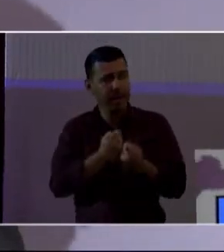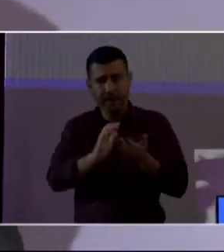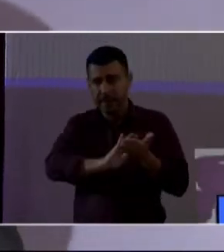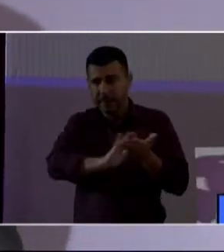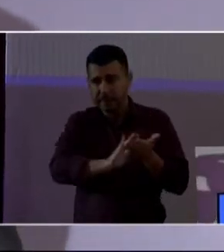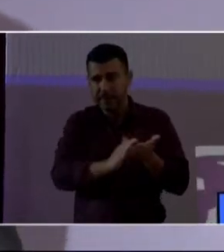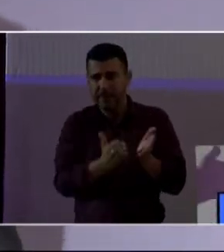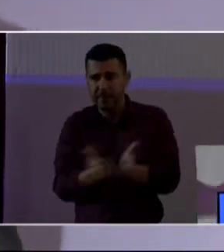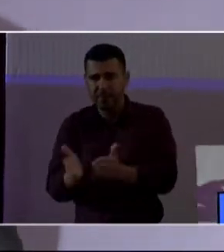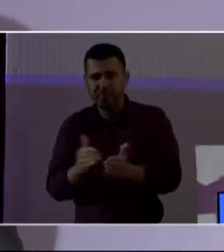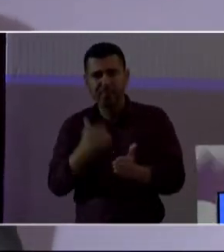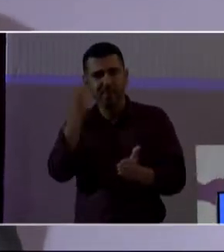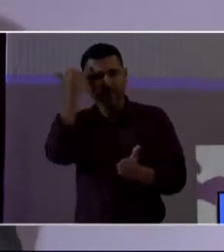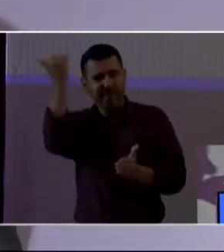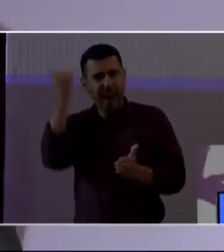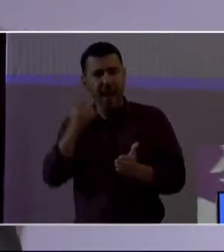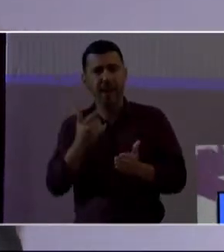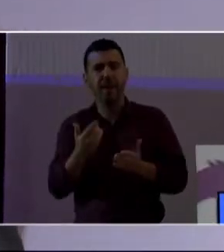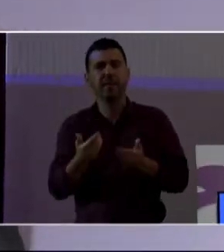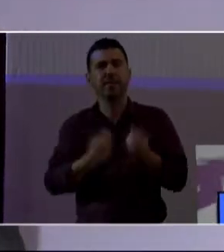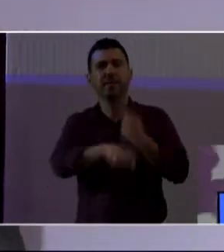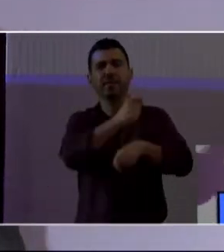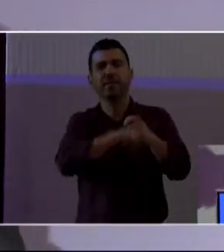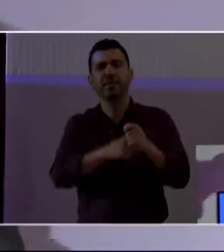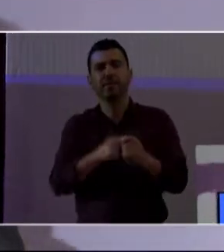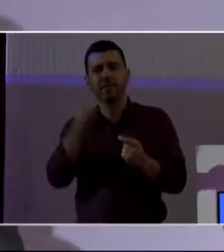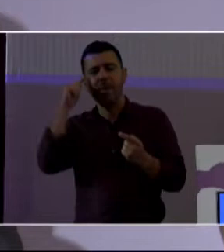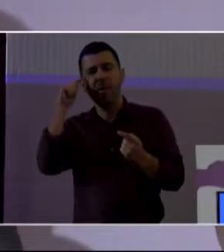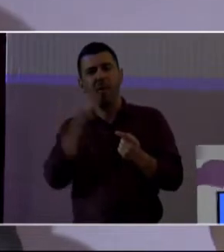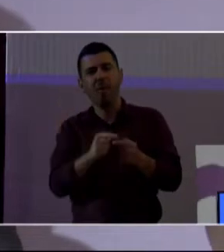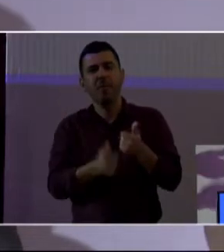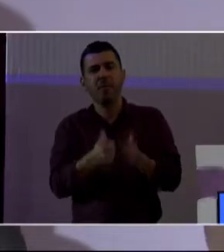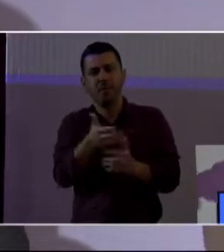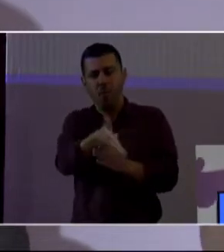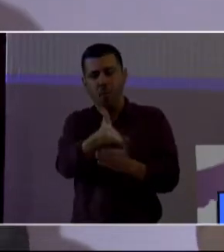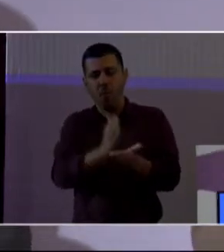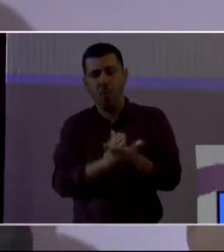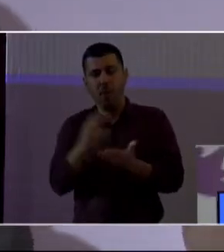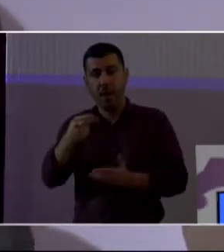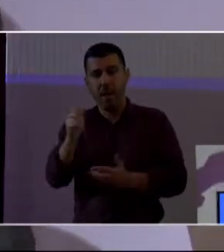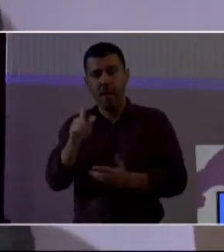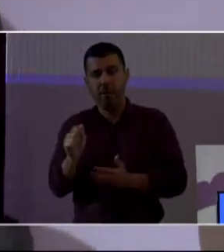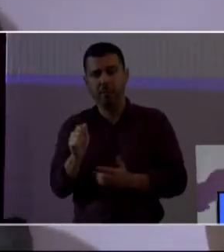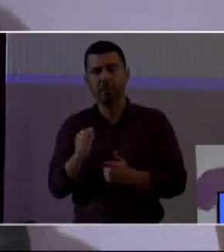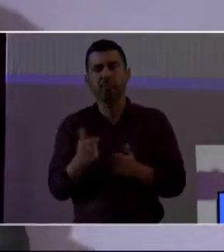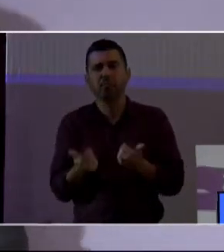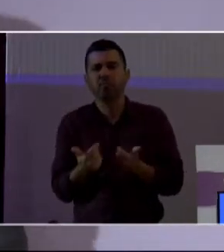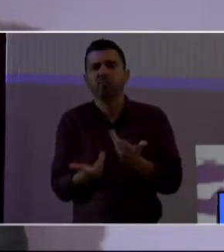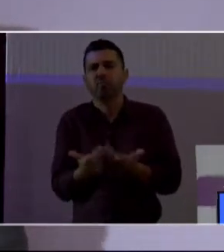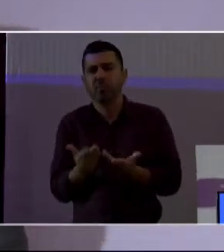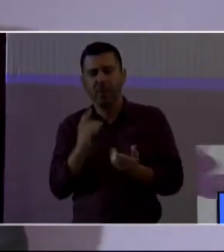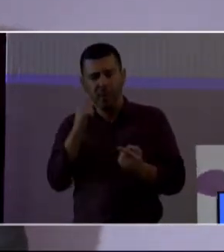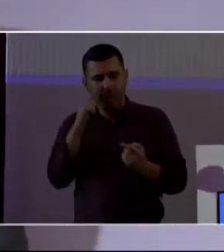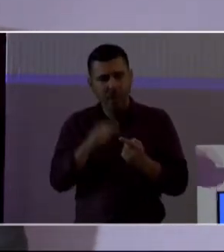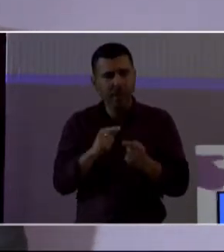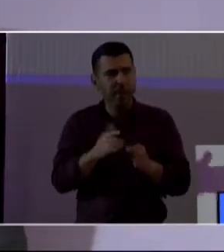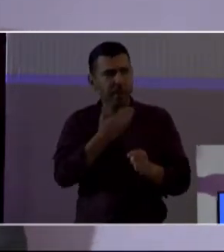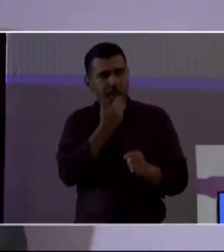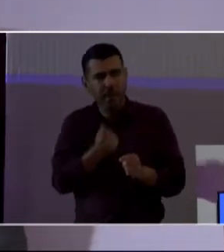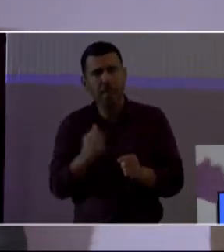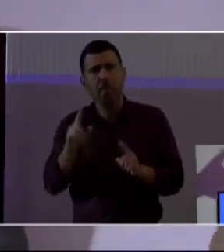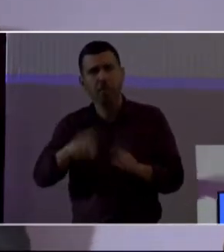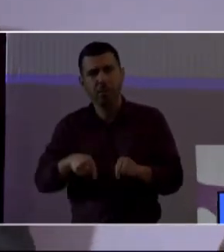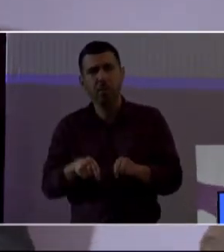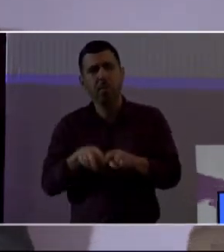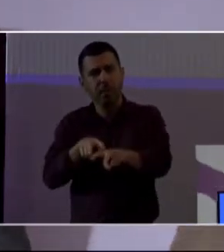tema de aguacate Hass, sino que planteamos una cuestión que hemos denominado encadenamiento bioproductivo de producción hiperintensiva de innovación